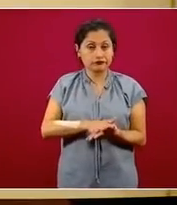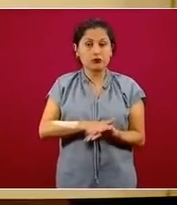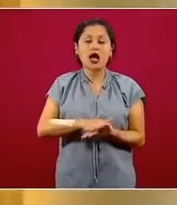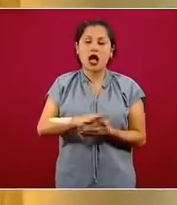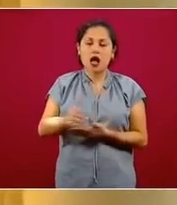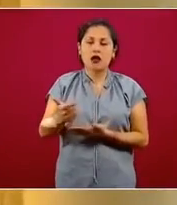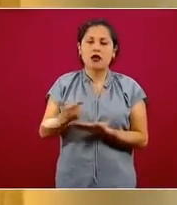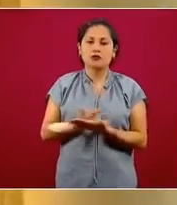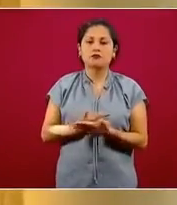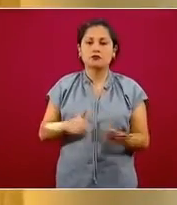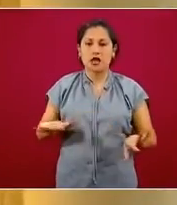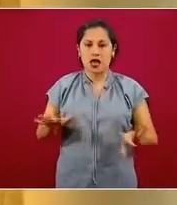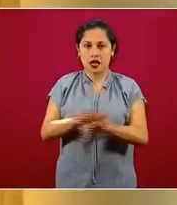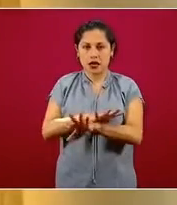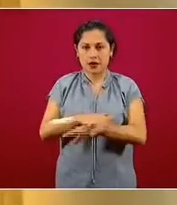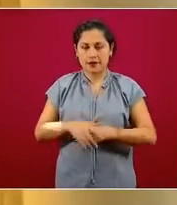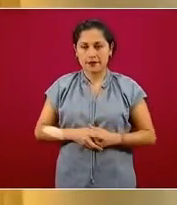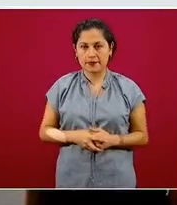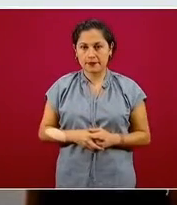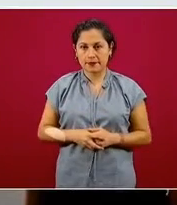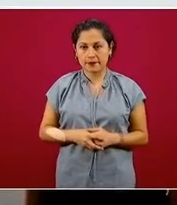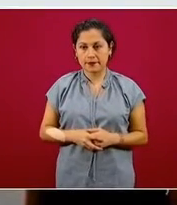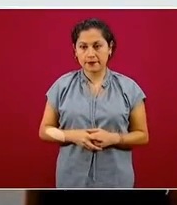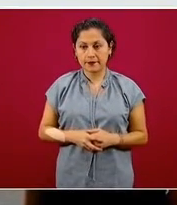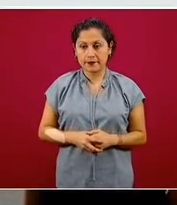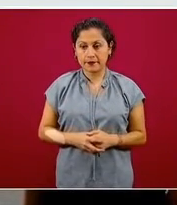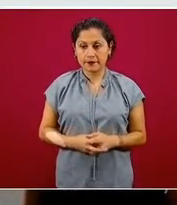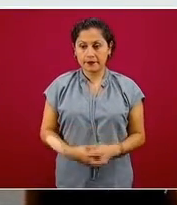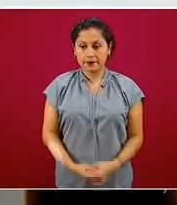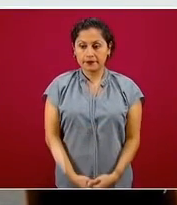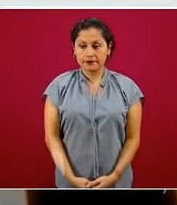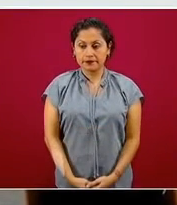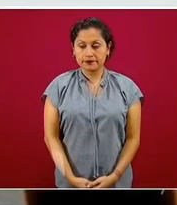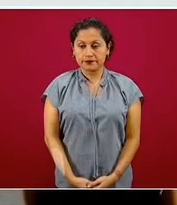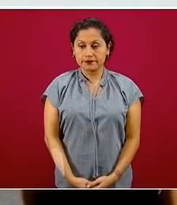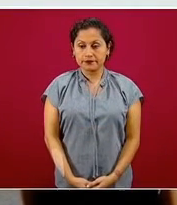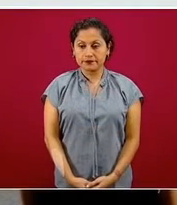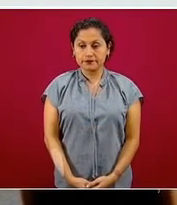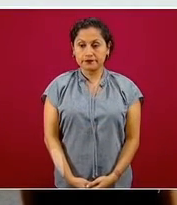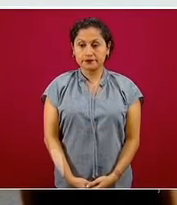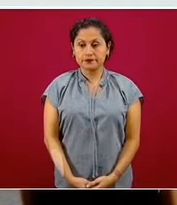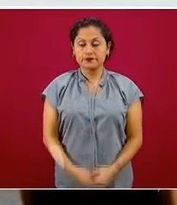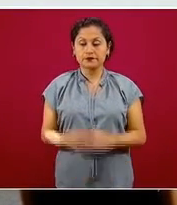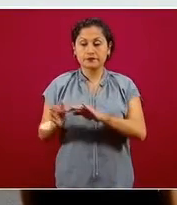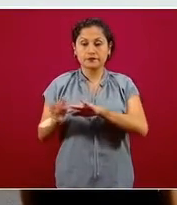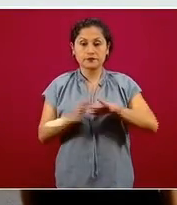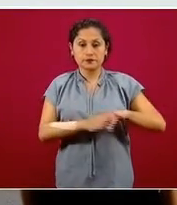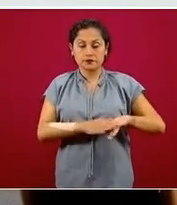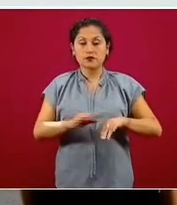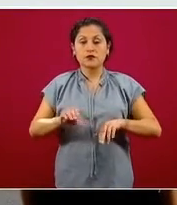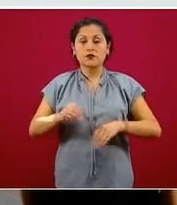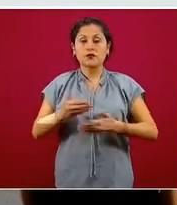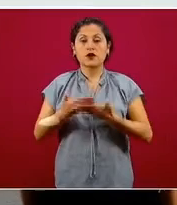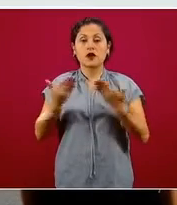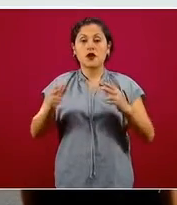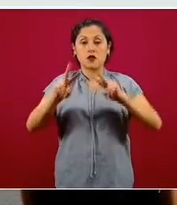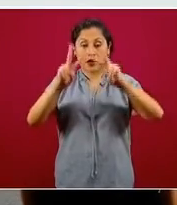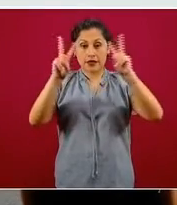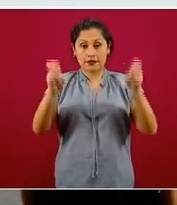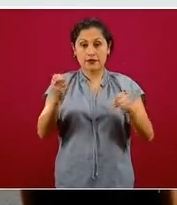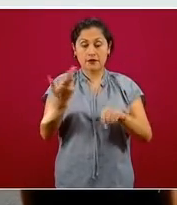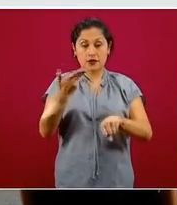notificación en la plataforma informática. Pasemos ahora al grupo de ocupación y disponibilidad